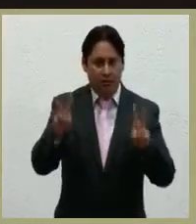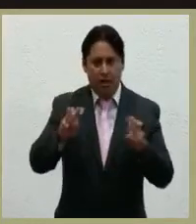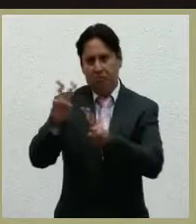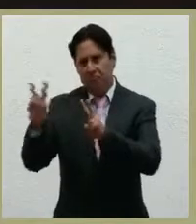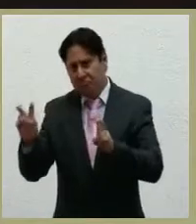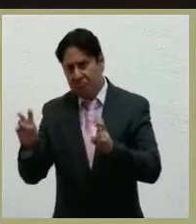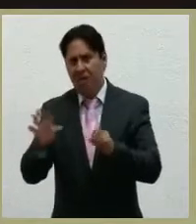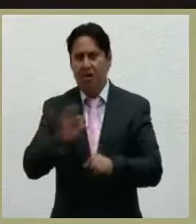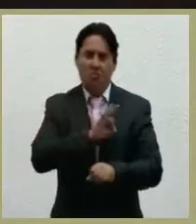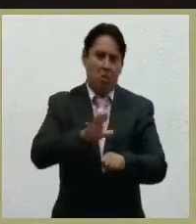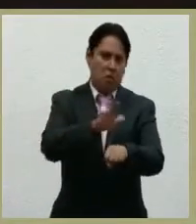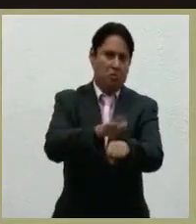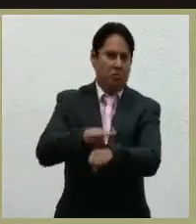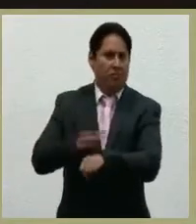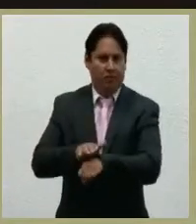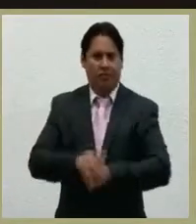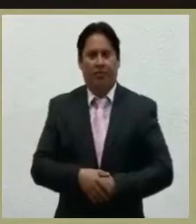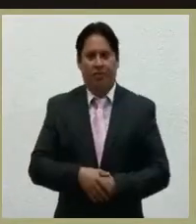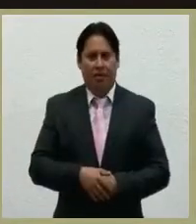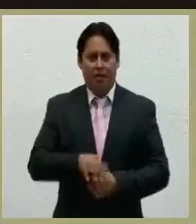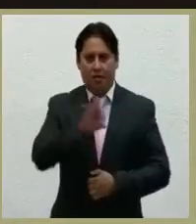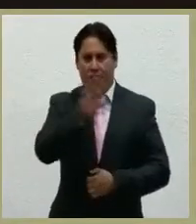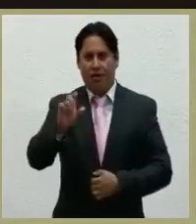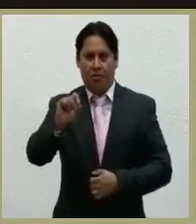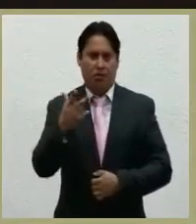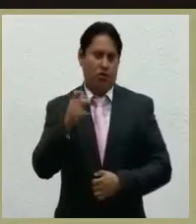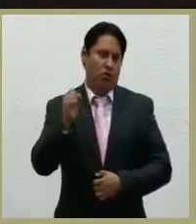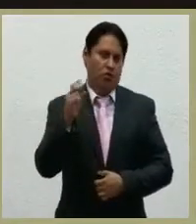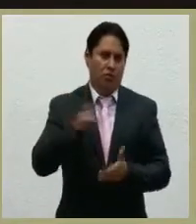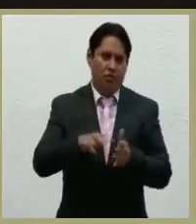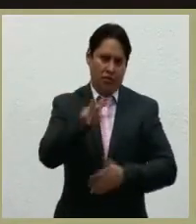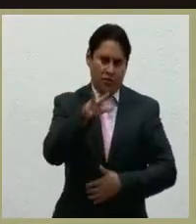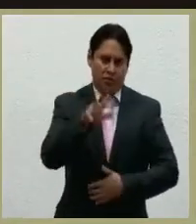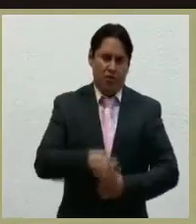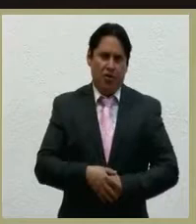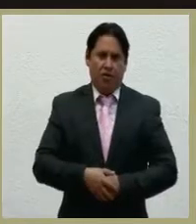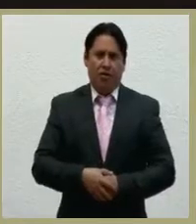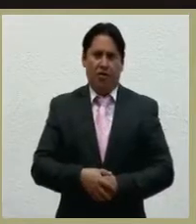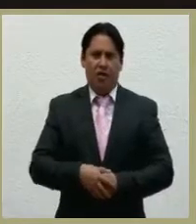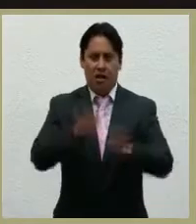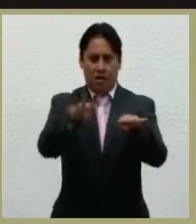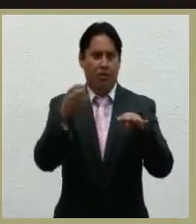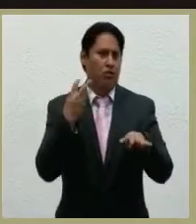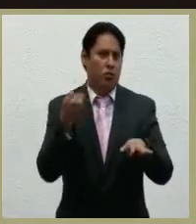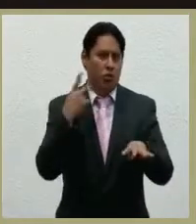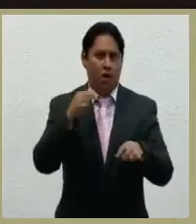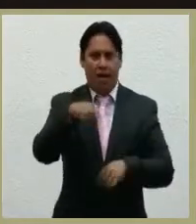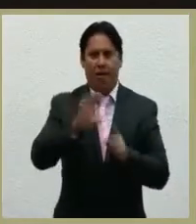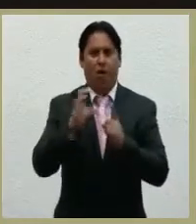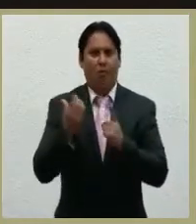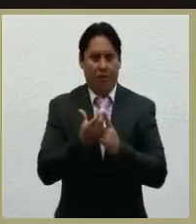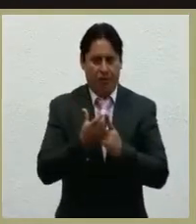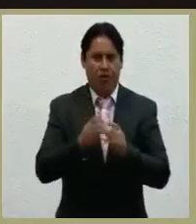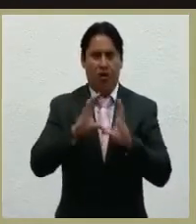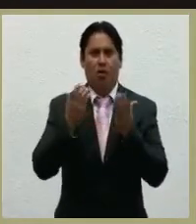cuales fue convocado. Que con fecha 28 de septiembre del 2018, en sesión extraordinaria de la Comisión Permanente del